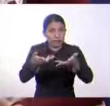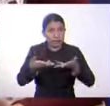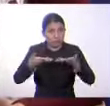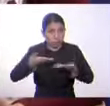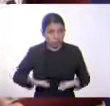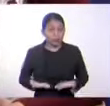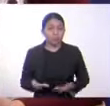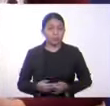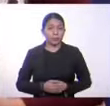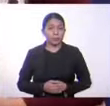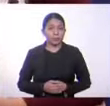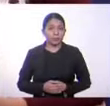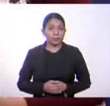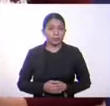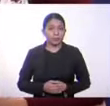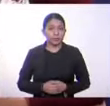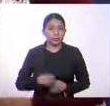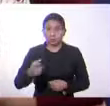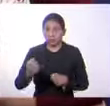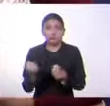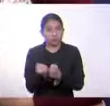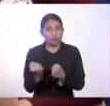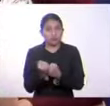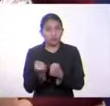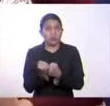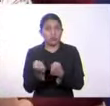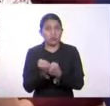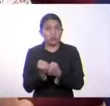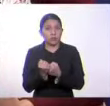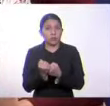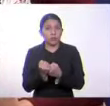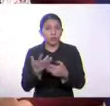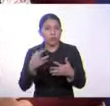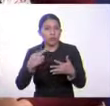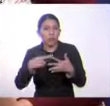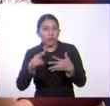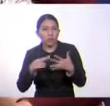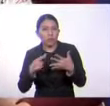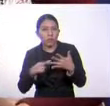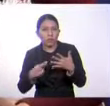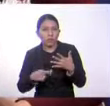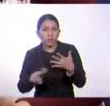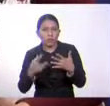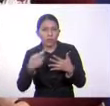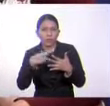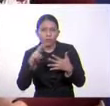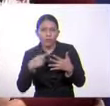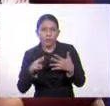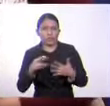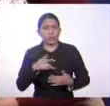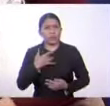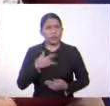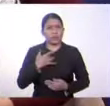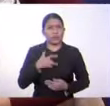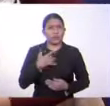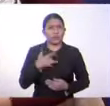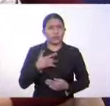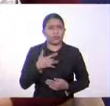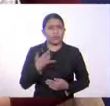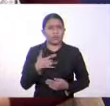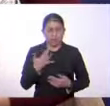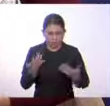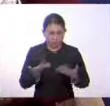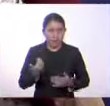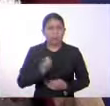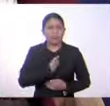Leal, que nos ayudan a realizarnos, nos ayudan a sentirnos y a ser